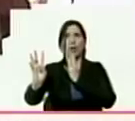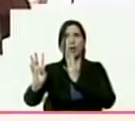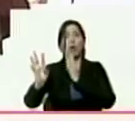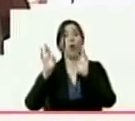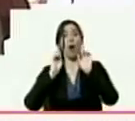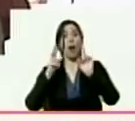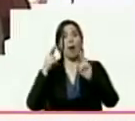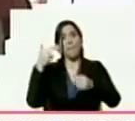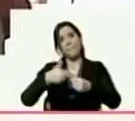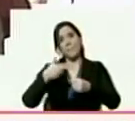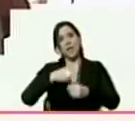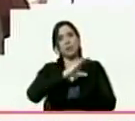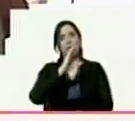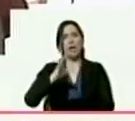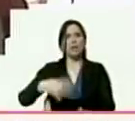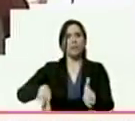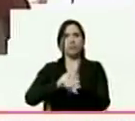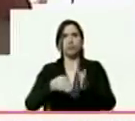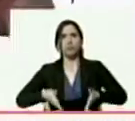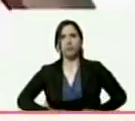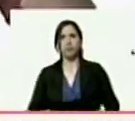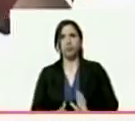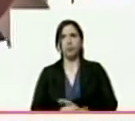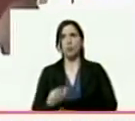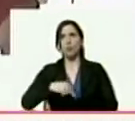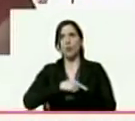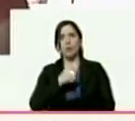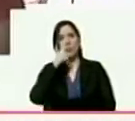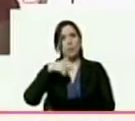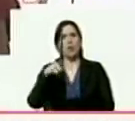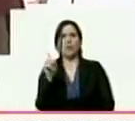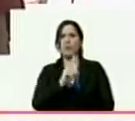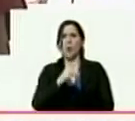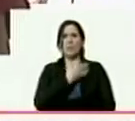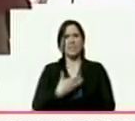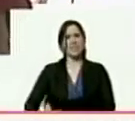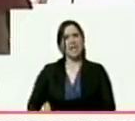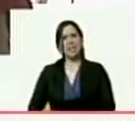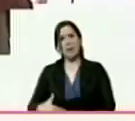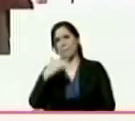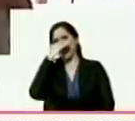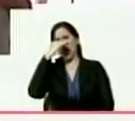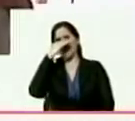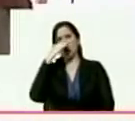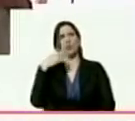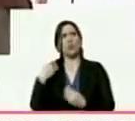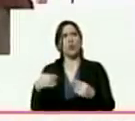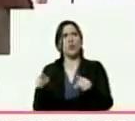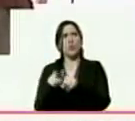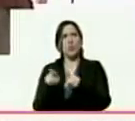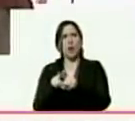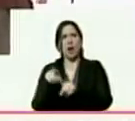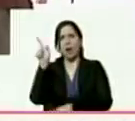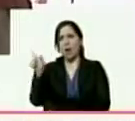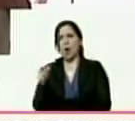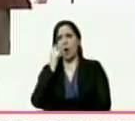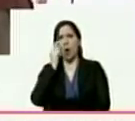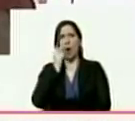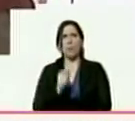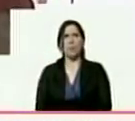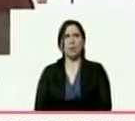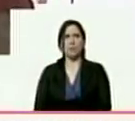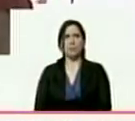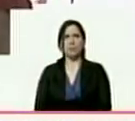Petrocaribe renazca nuevamente por el bien de los pueblos, no de presidentes mafiosos como ese señor de Guatemala o el de El Salvador. Eso pertenecen a